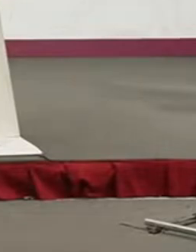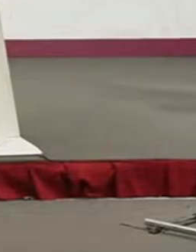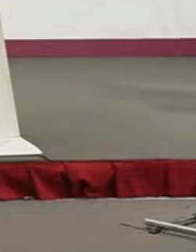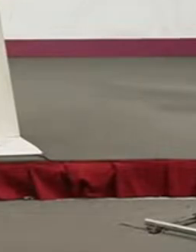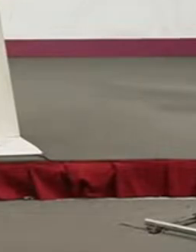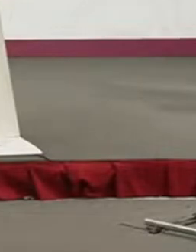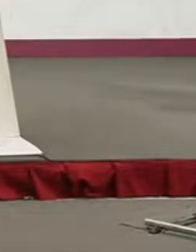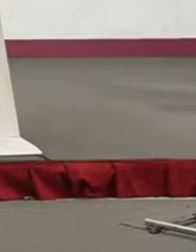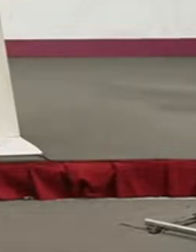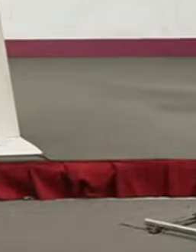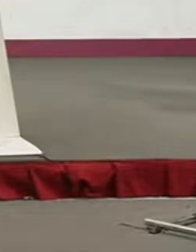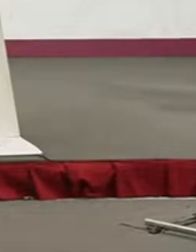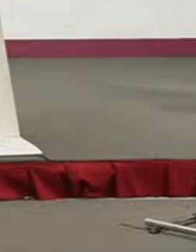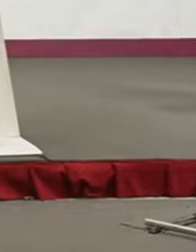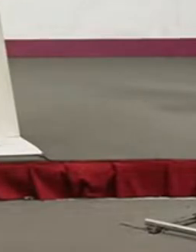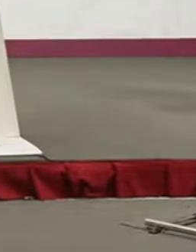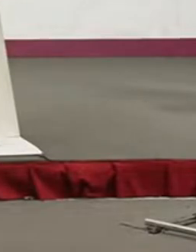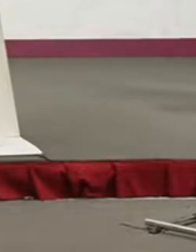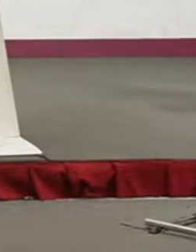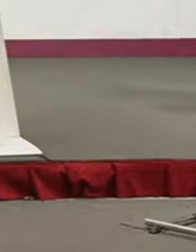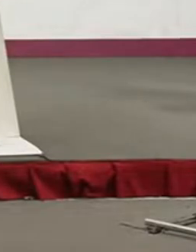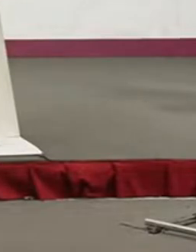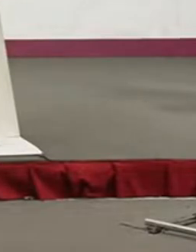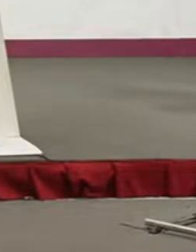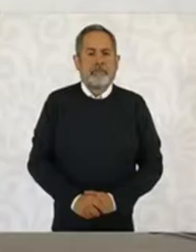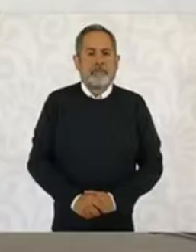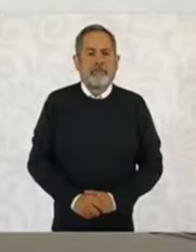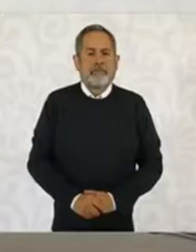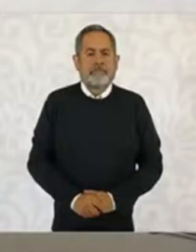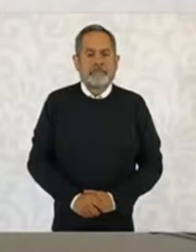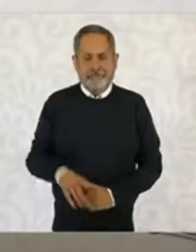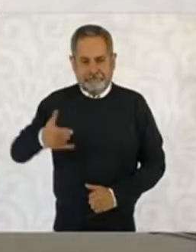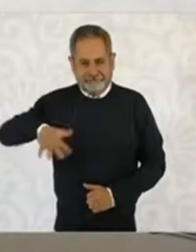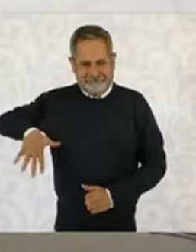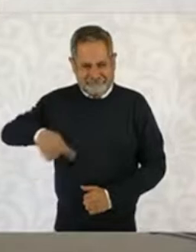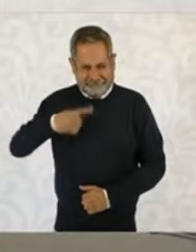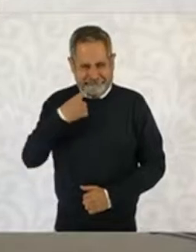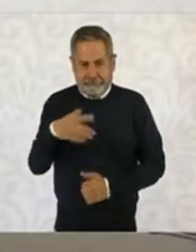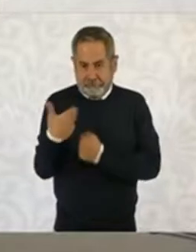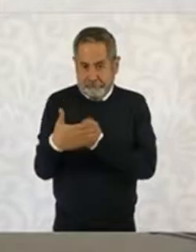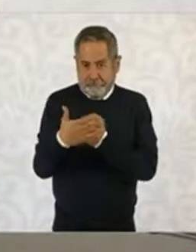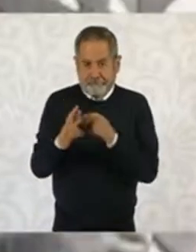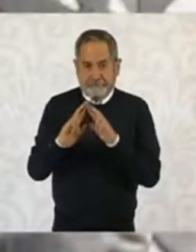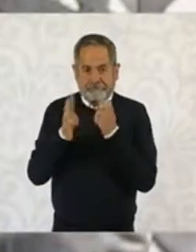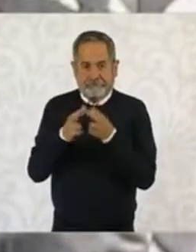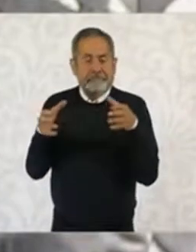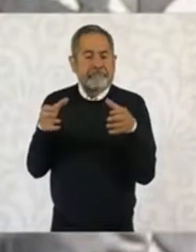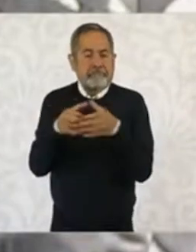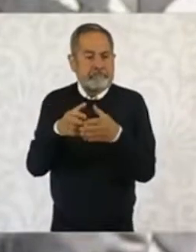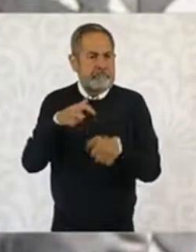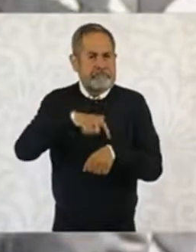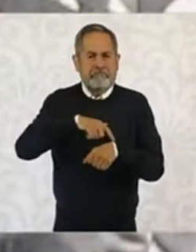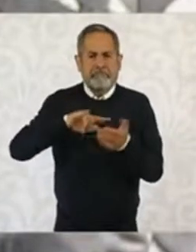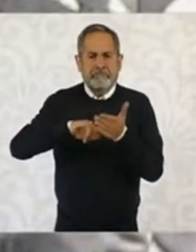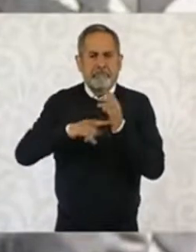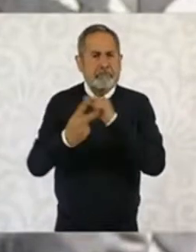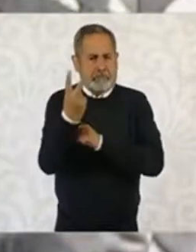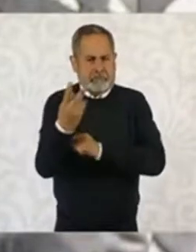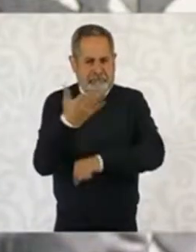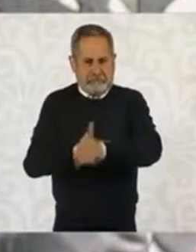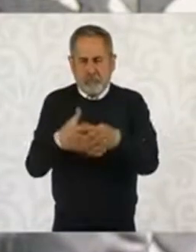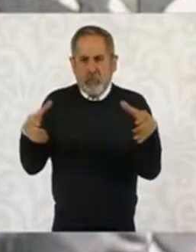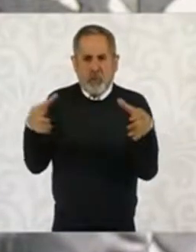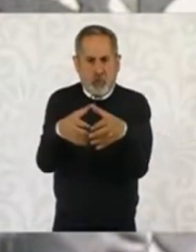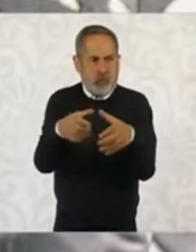una reunión con los representantes sindicales, con los líderes del mundo del trabajo, esto a las 2 de la tarde.